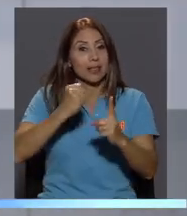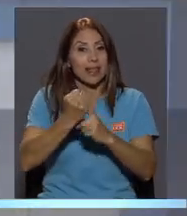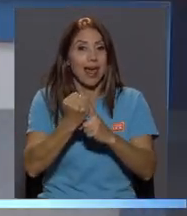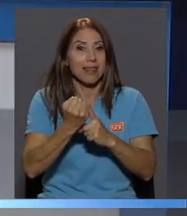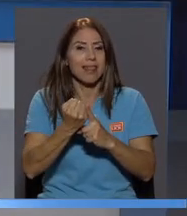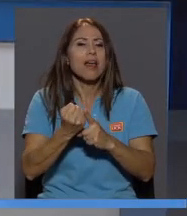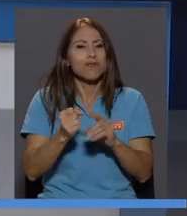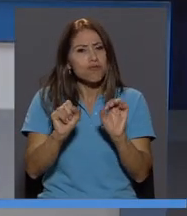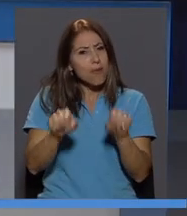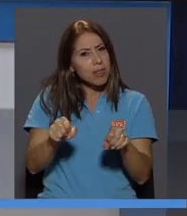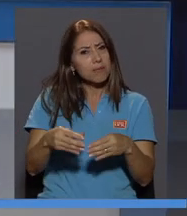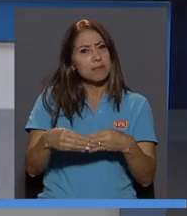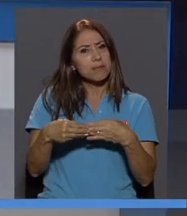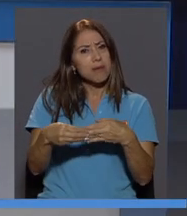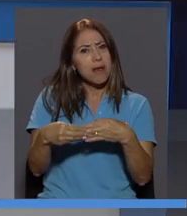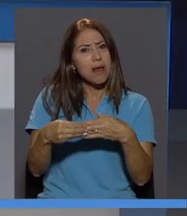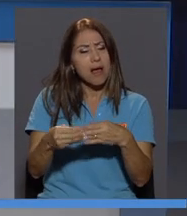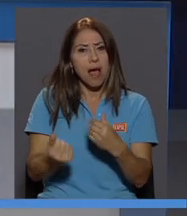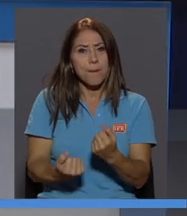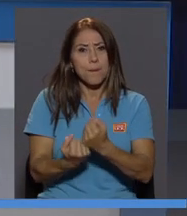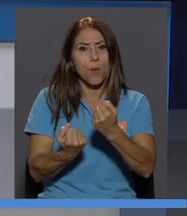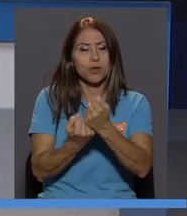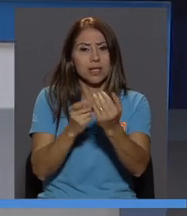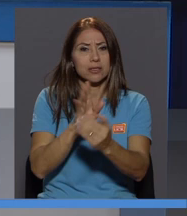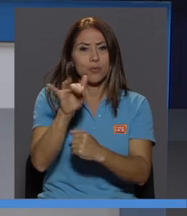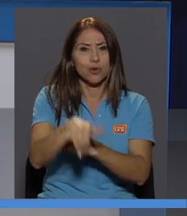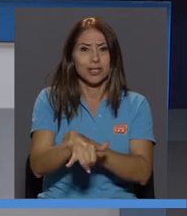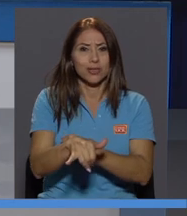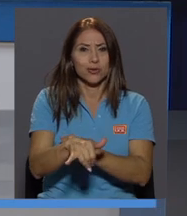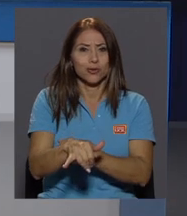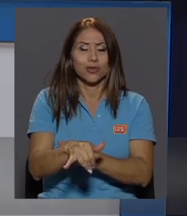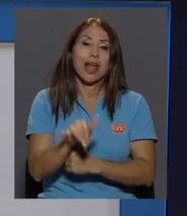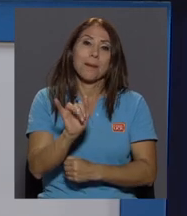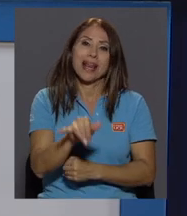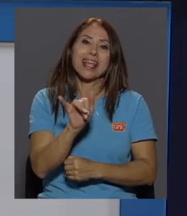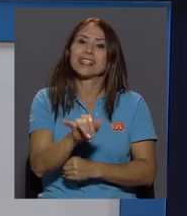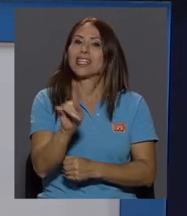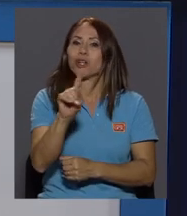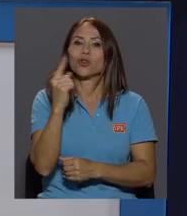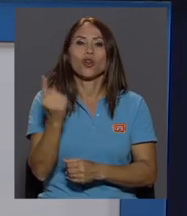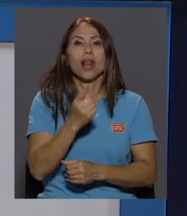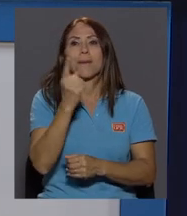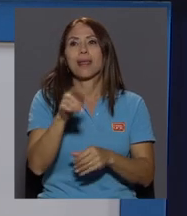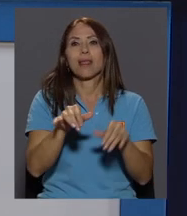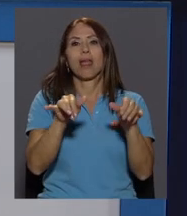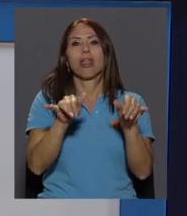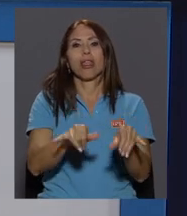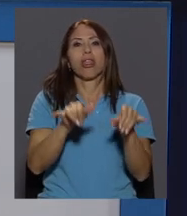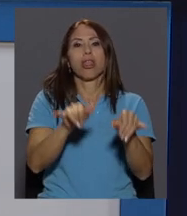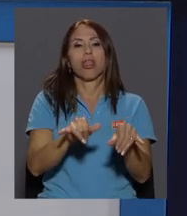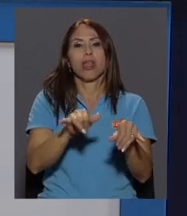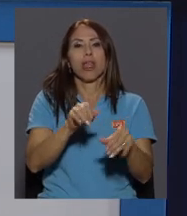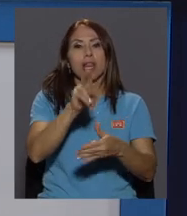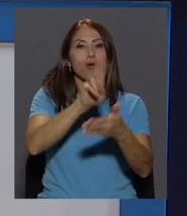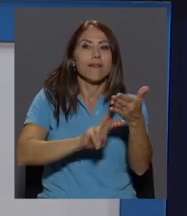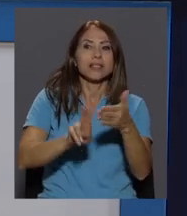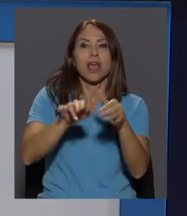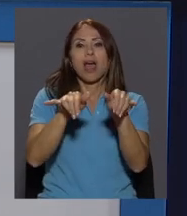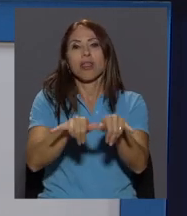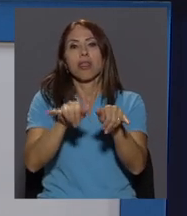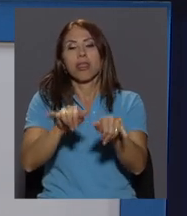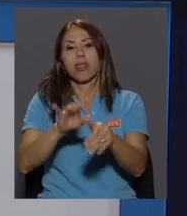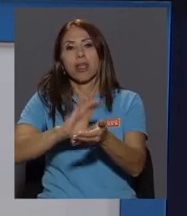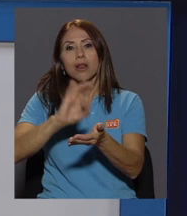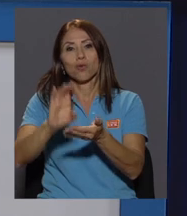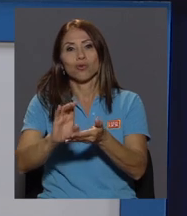tal vez ser un poco más flexibles y seguir apoyando sus proyectos para que así no se quede solo en la universidad no sólo en el curso sino que